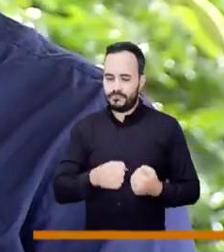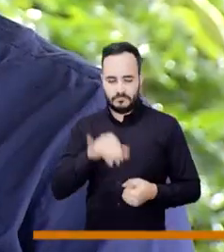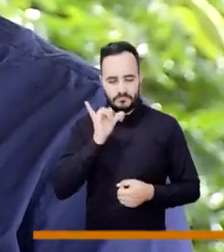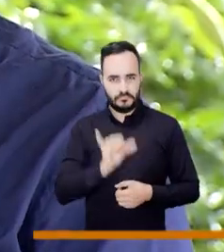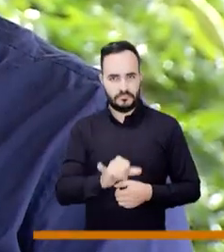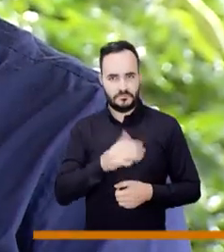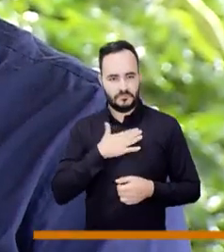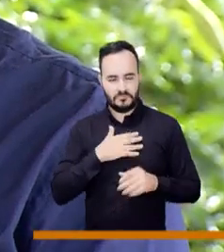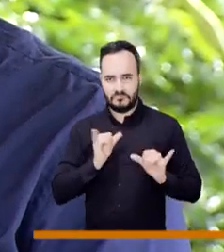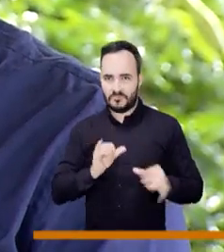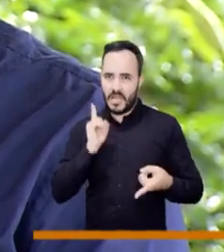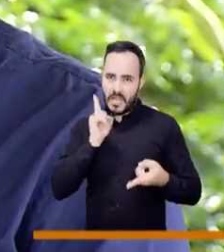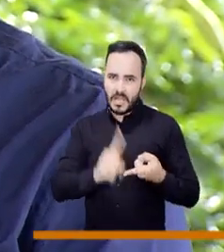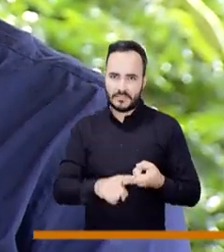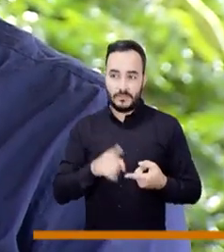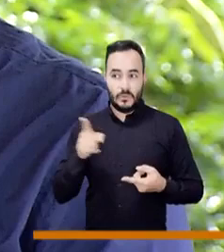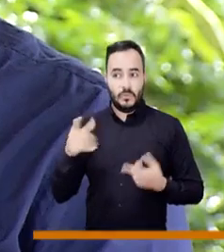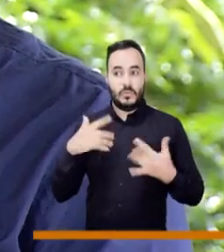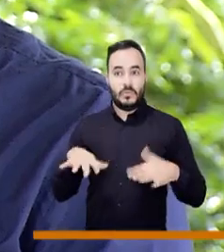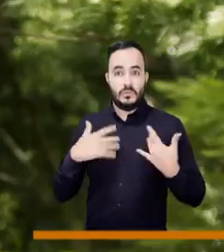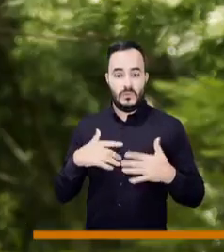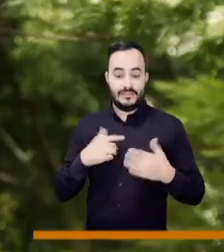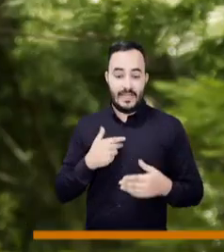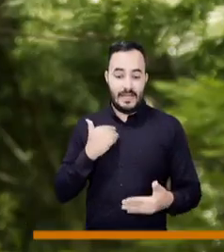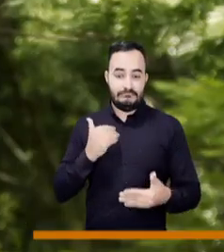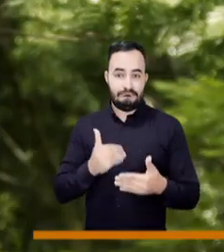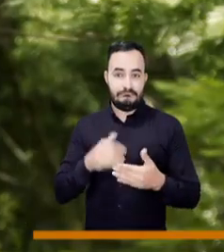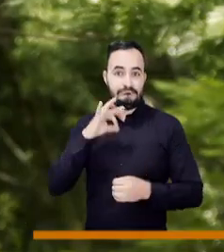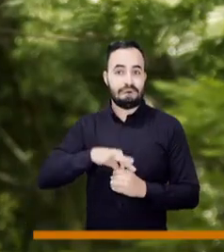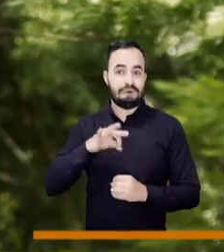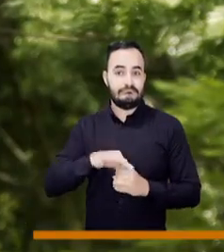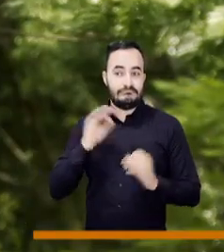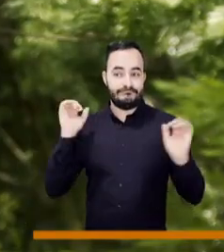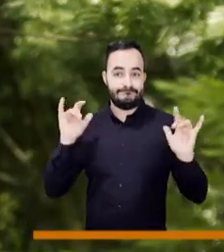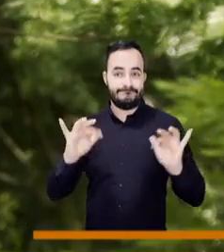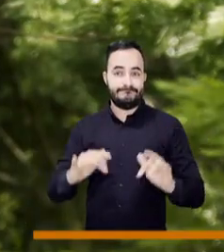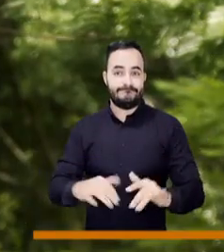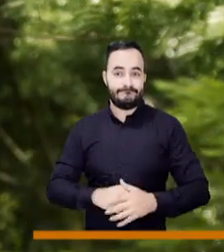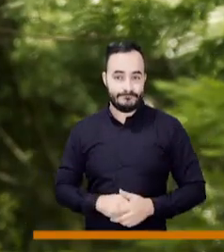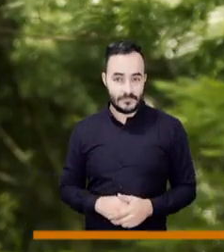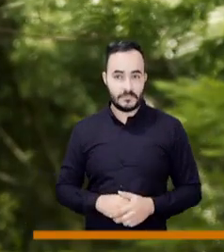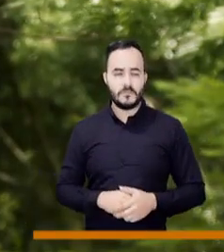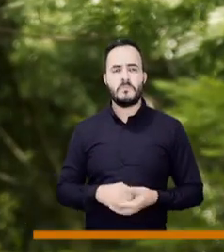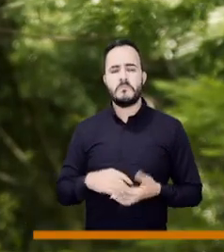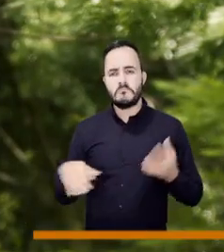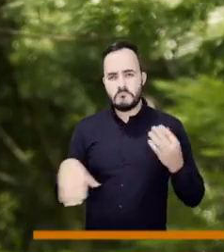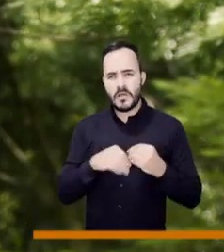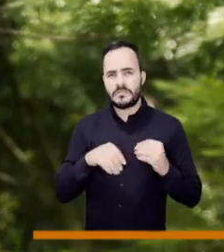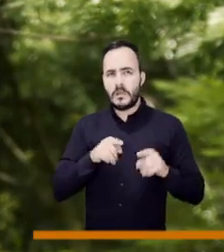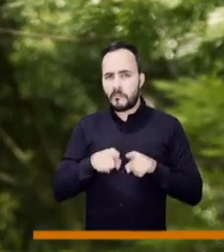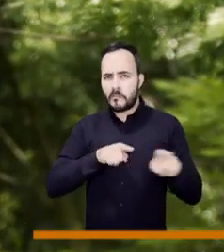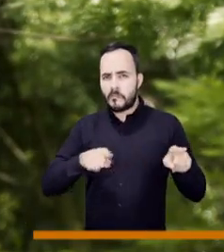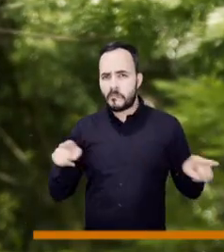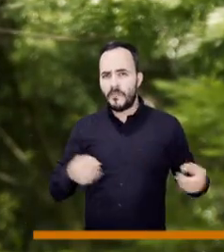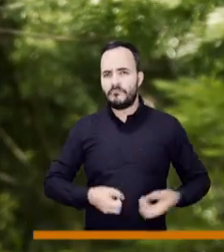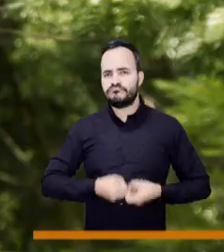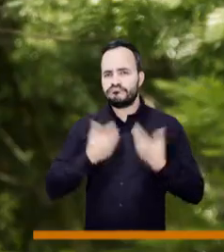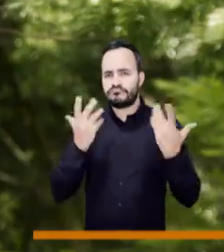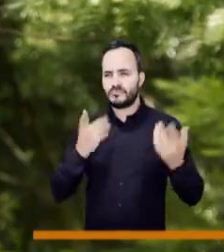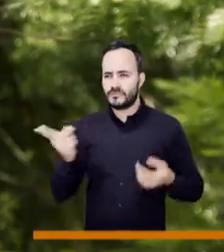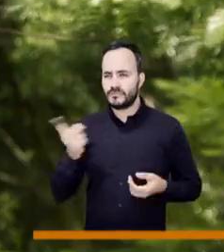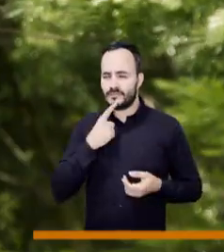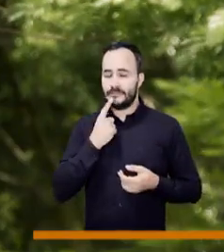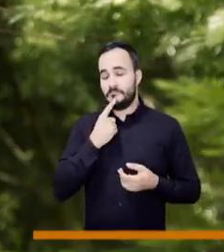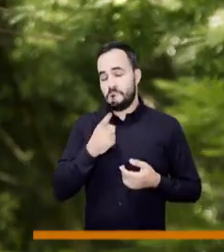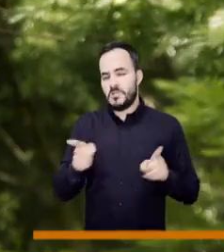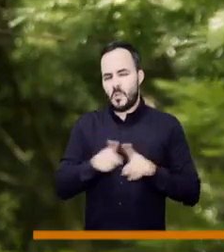y efectivamente estamos a muy escasos días de acudir a las urnas, y bueno, además ha manifestado también la incredulidad que lo acompaña,